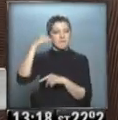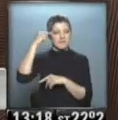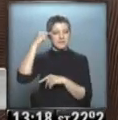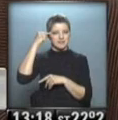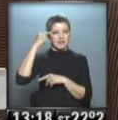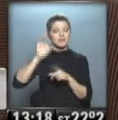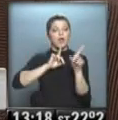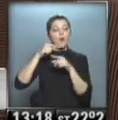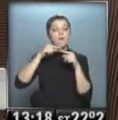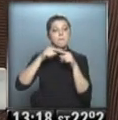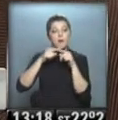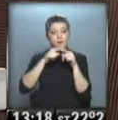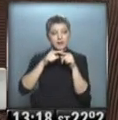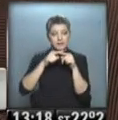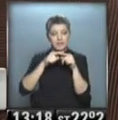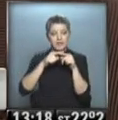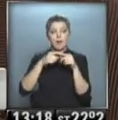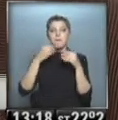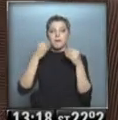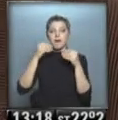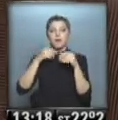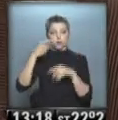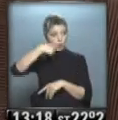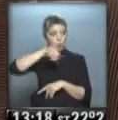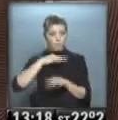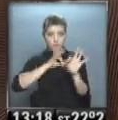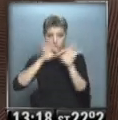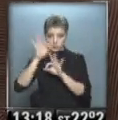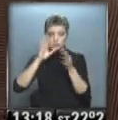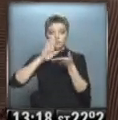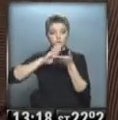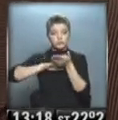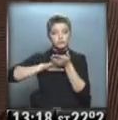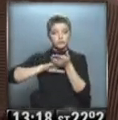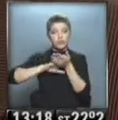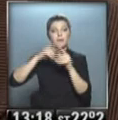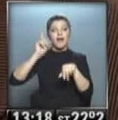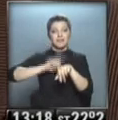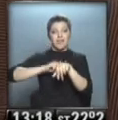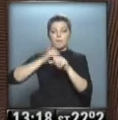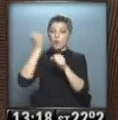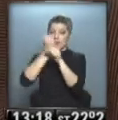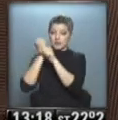en políticas activas. Tenemos un proyecto de reducción de jornada laboral y un proyecto de